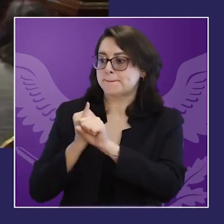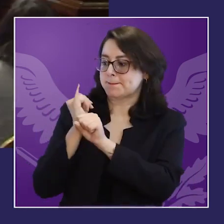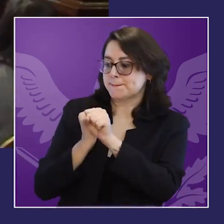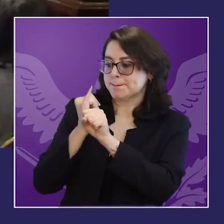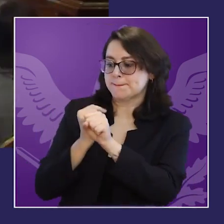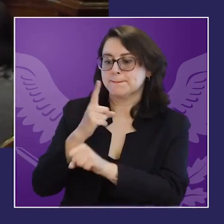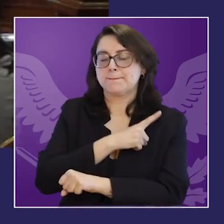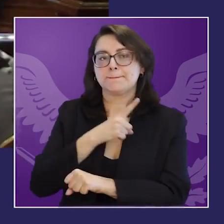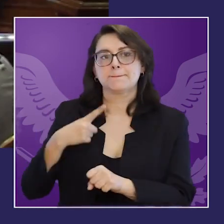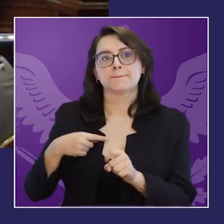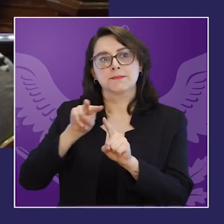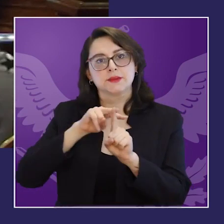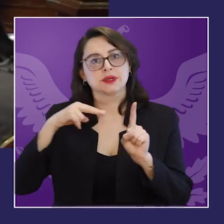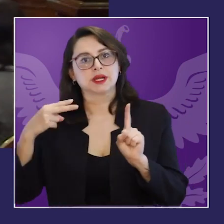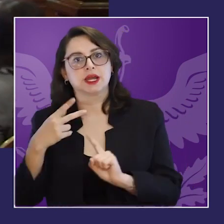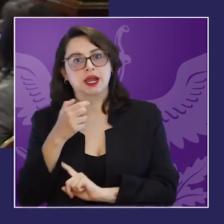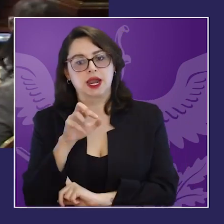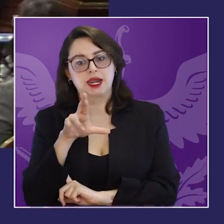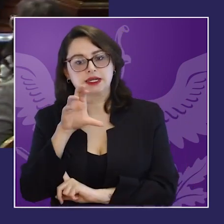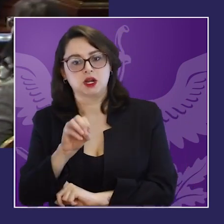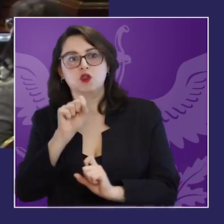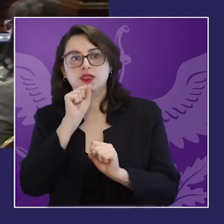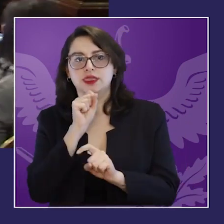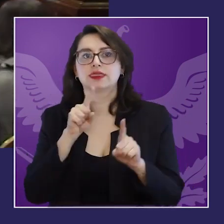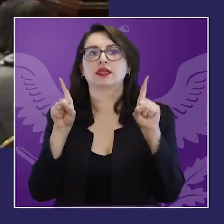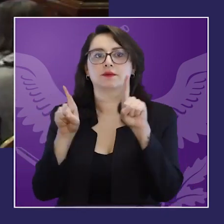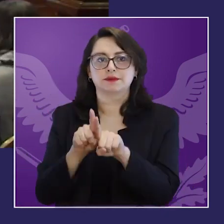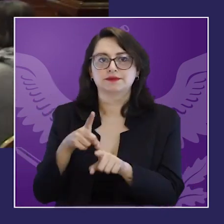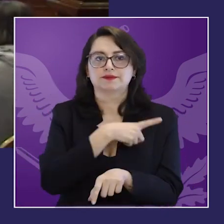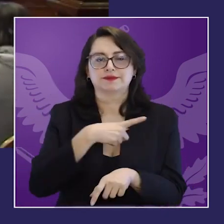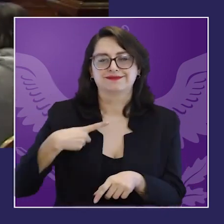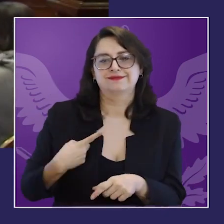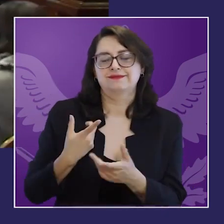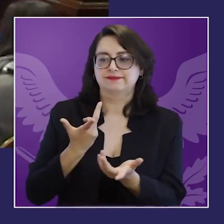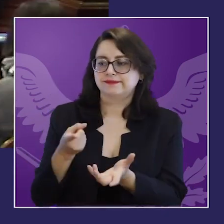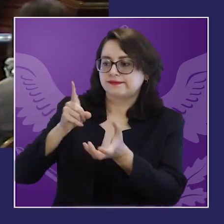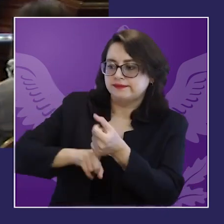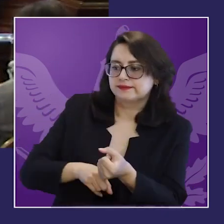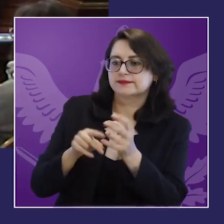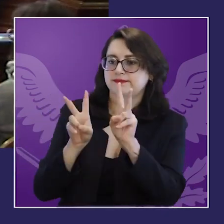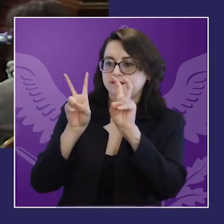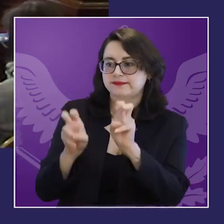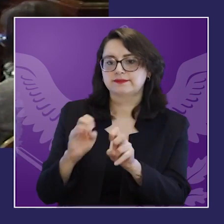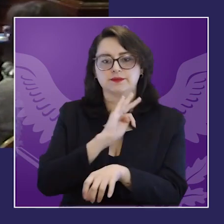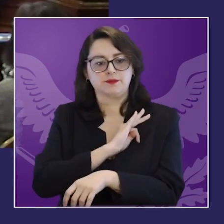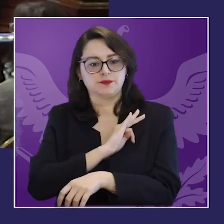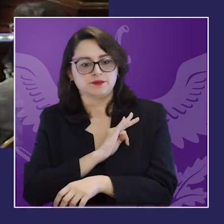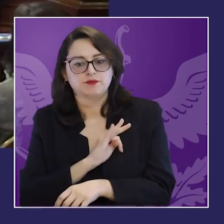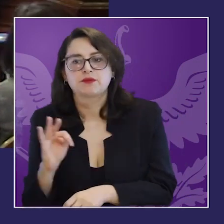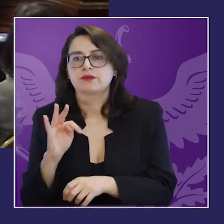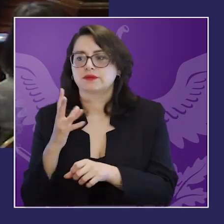La Corte hace hincapié en que las investigaciones tienen que incluir el enfoque de género, que también se debe incluir